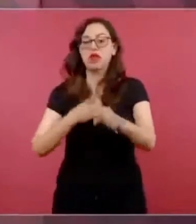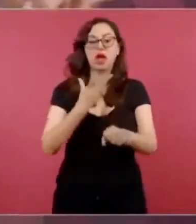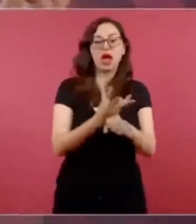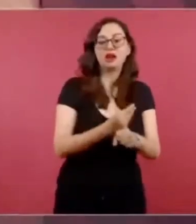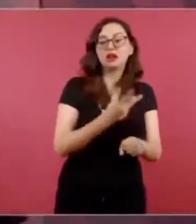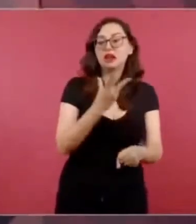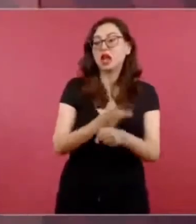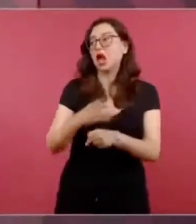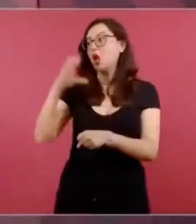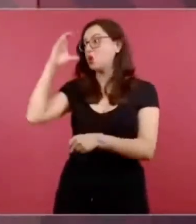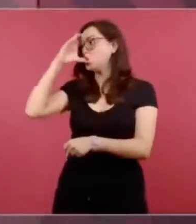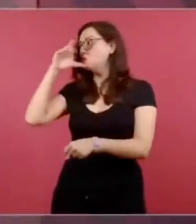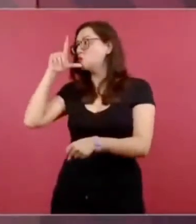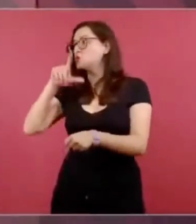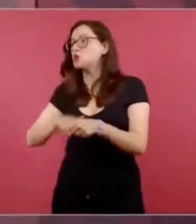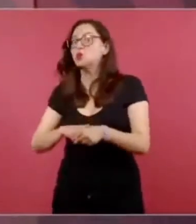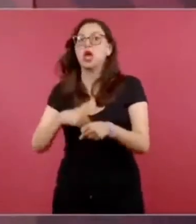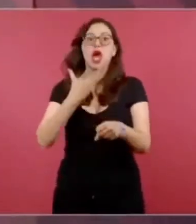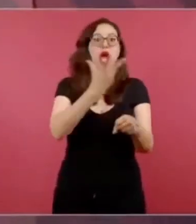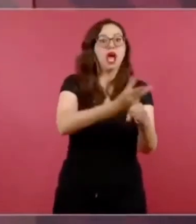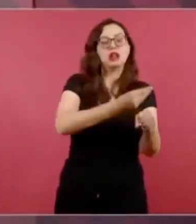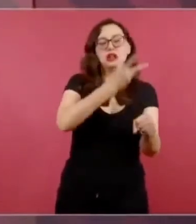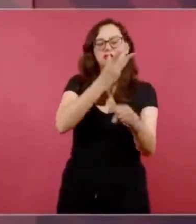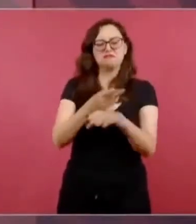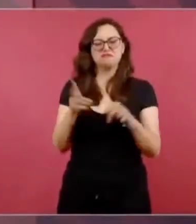de la cultura.